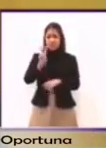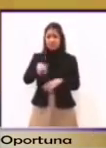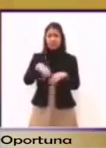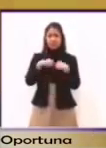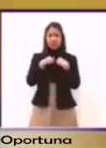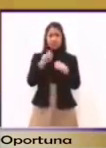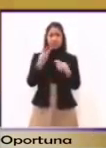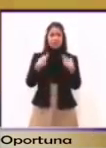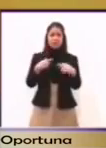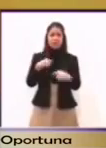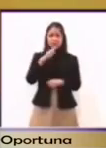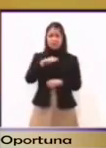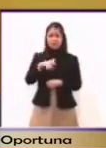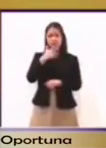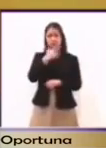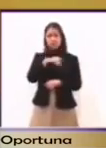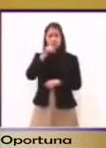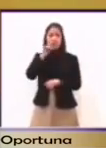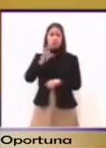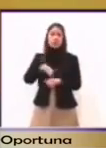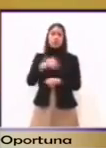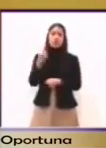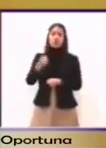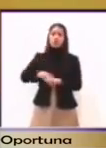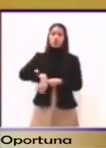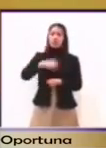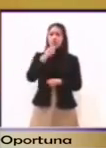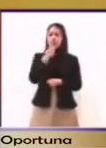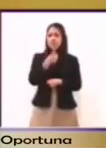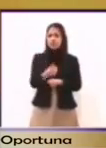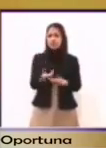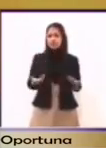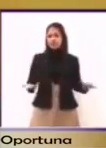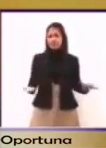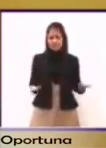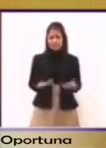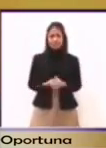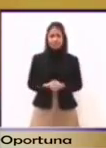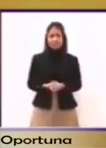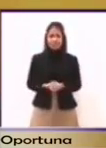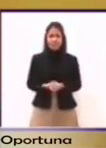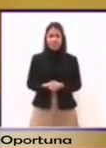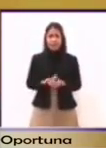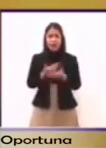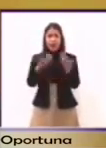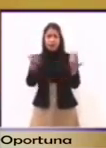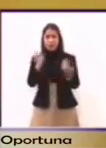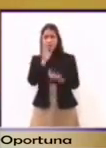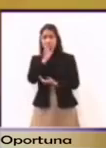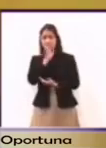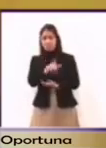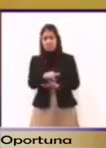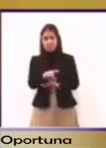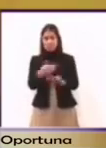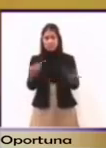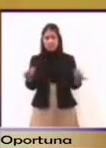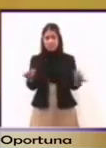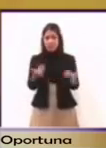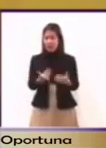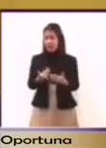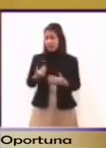y los michoacanos. Y entonces nosotros decimos, no vamos mejor como se han